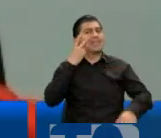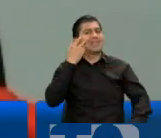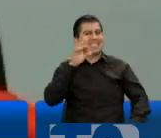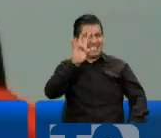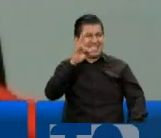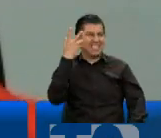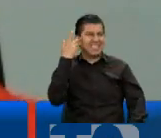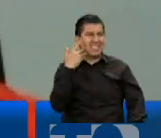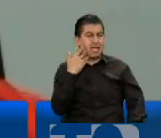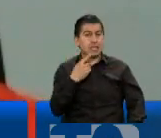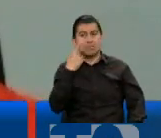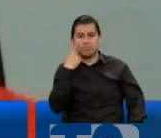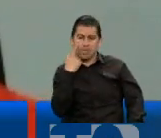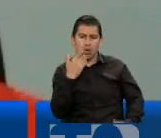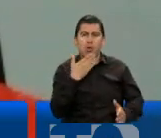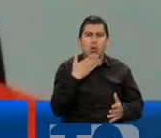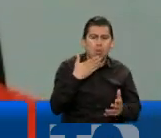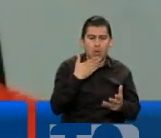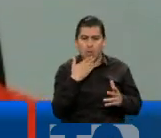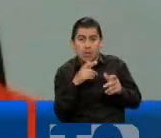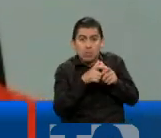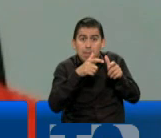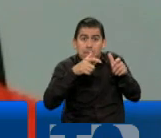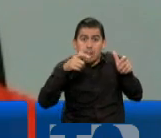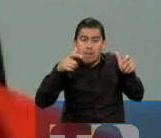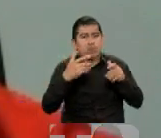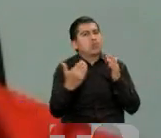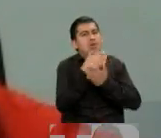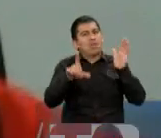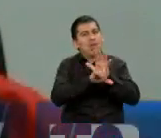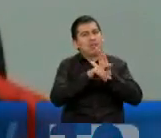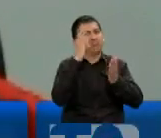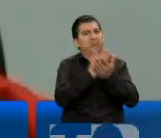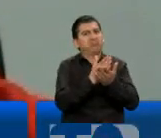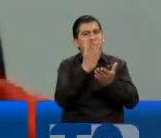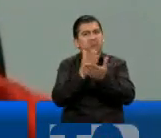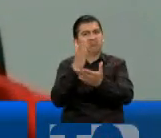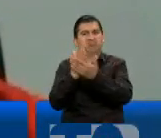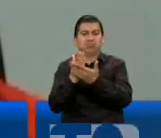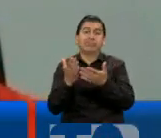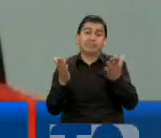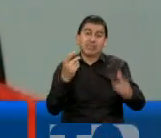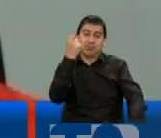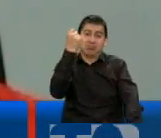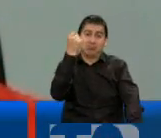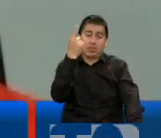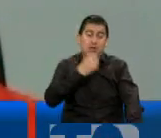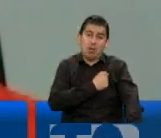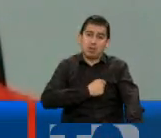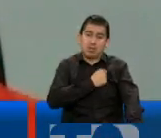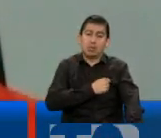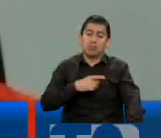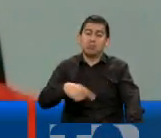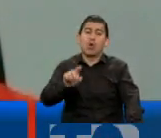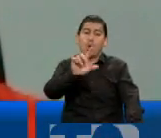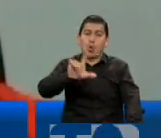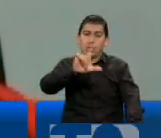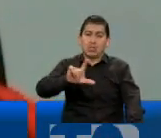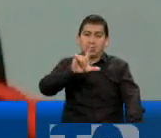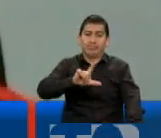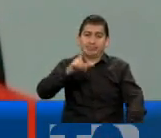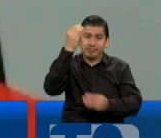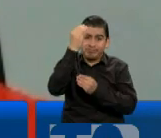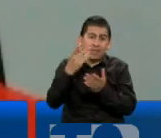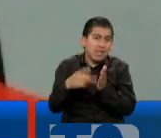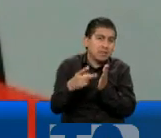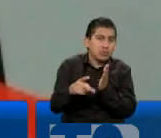y también de los resultados de la red de salud y la red sanitaria, se presentarán los resultados a la plenaria del COE Nacional para que en este